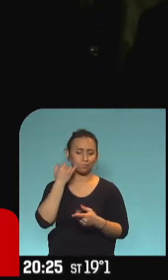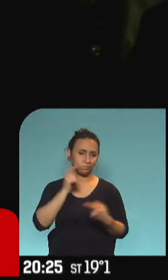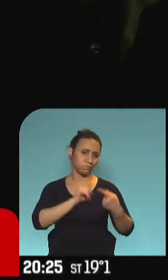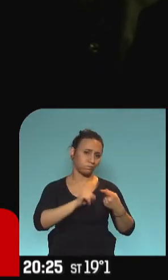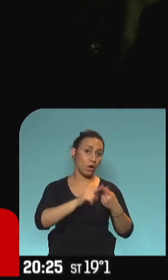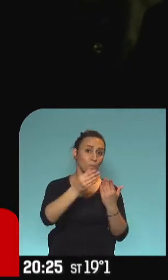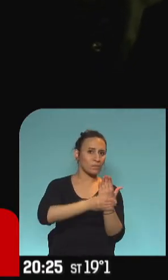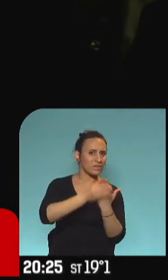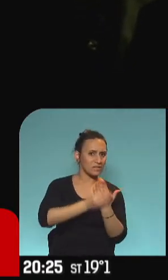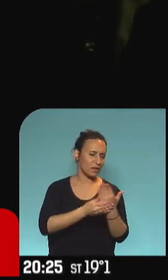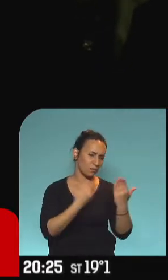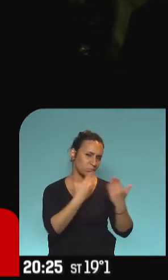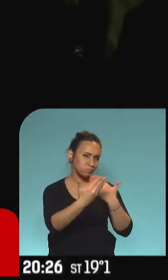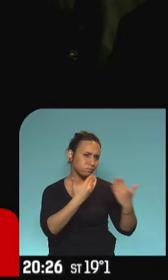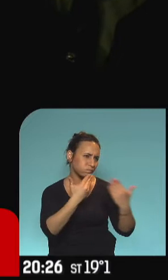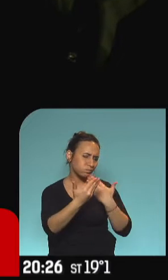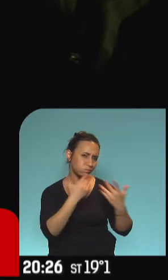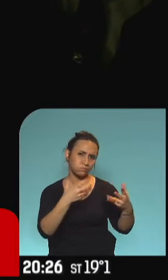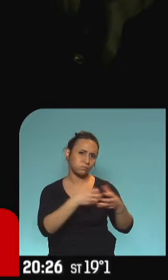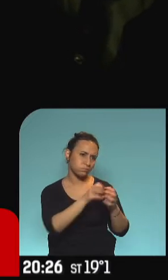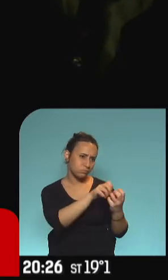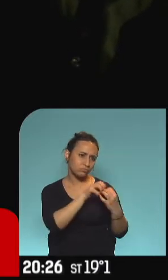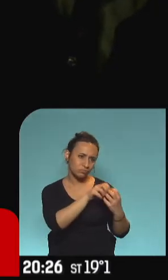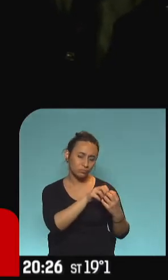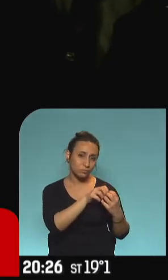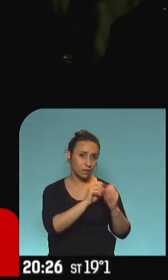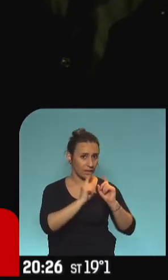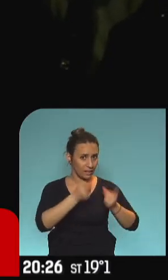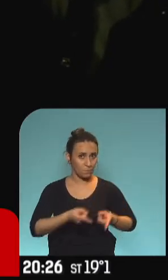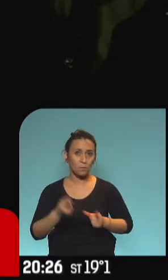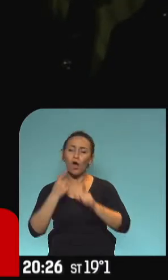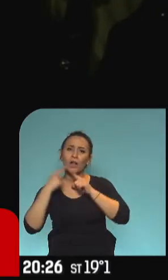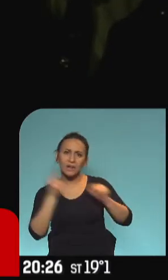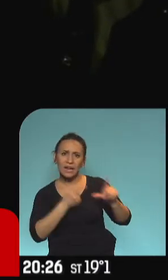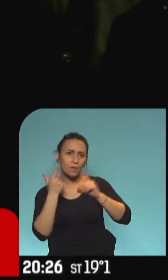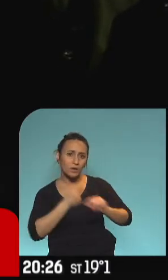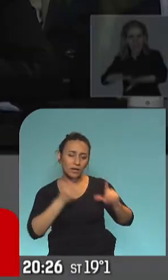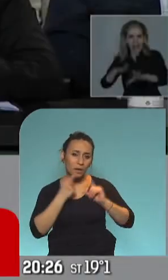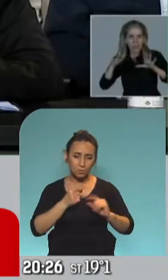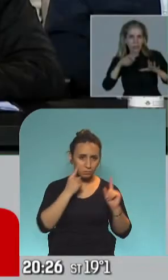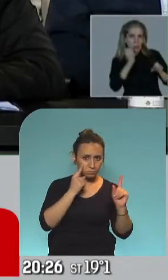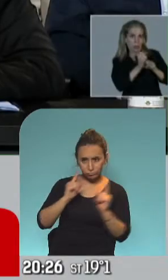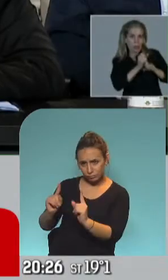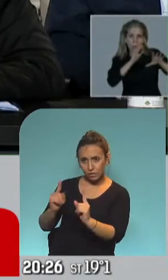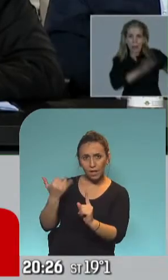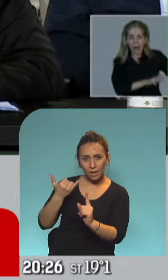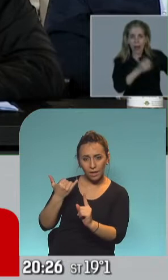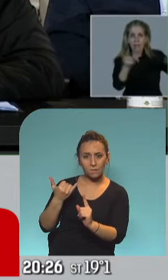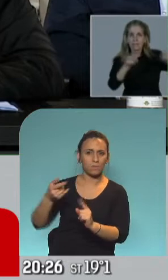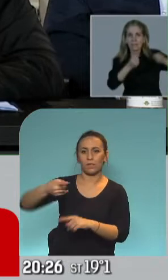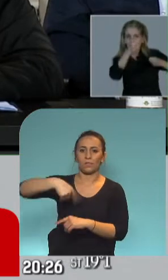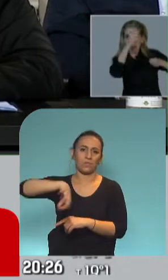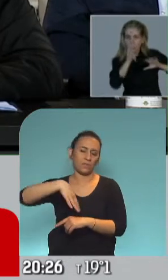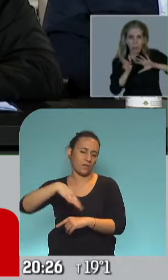durante todas estas horas, ya y de haber sido escuchado el reclamo, ya deberían irse a su casa y